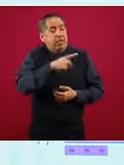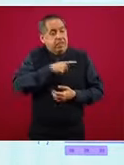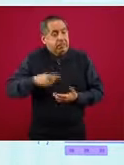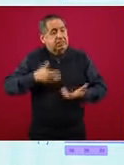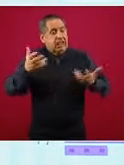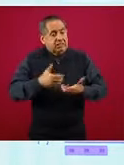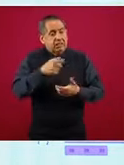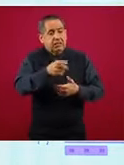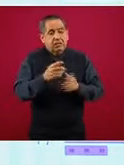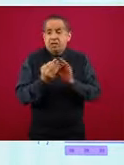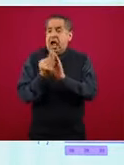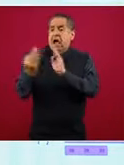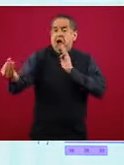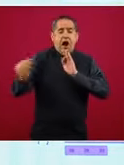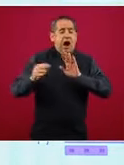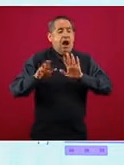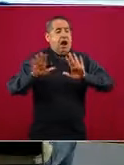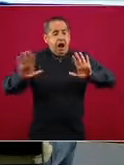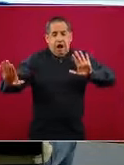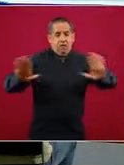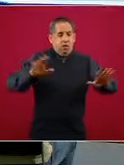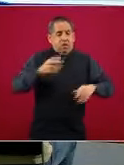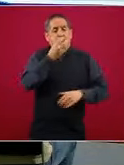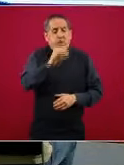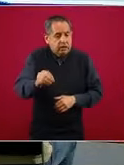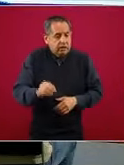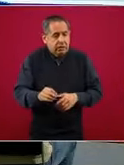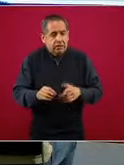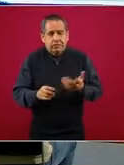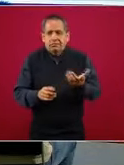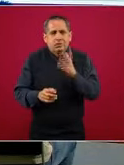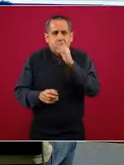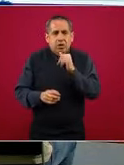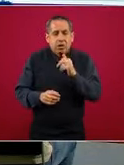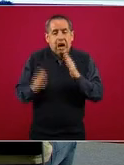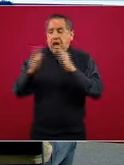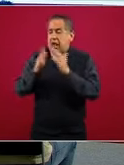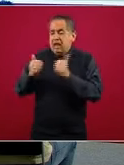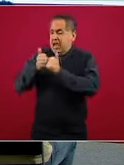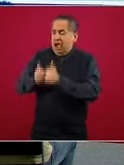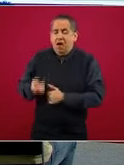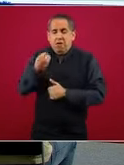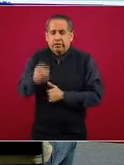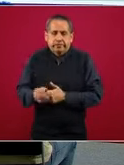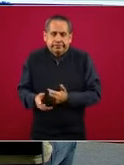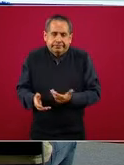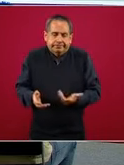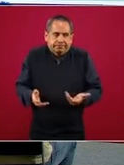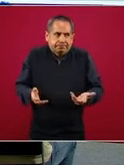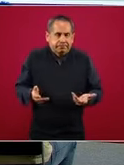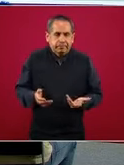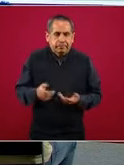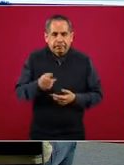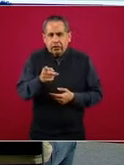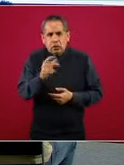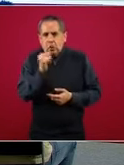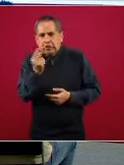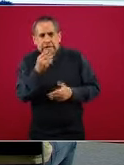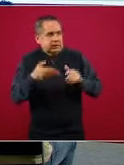persona a que guarde la sana distancia, a que no salga a la vía pública cuando no tiene una